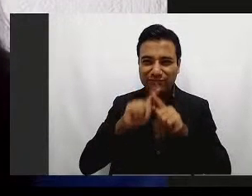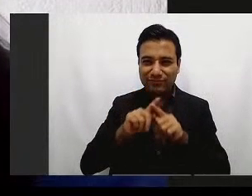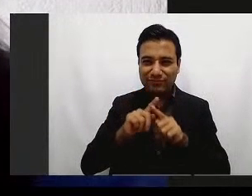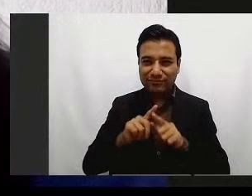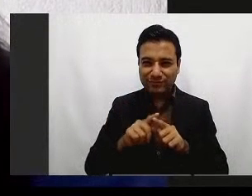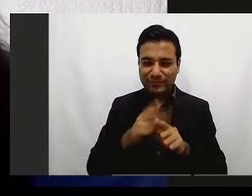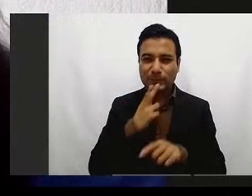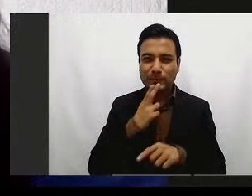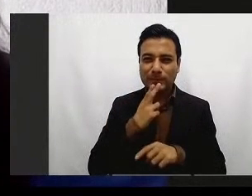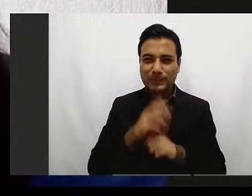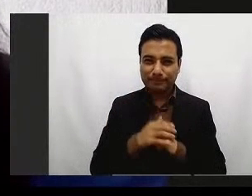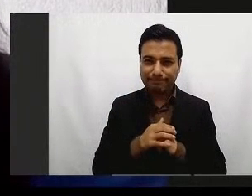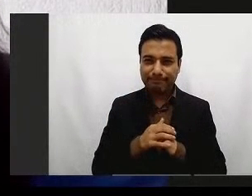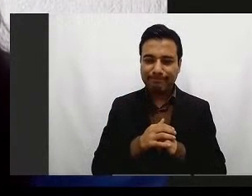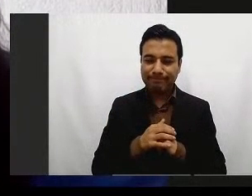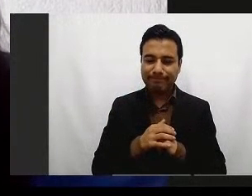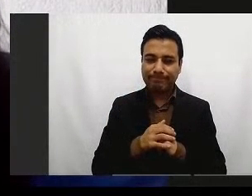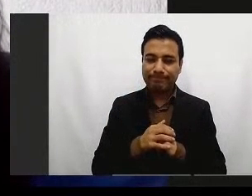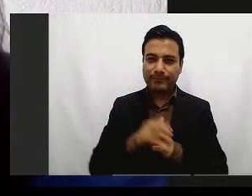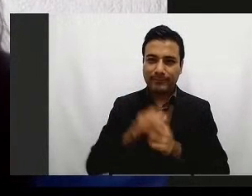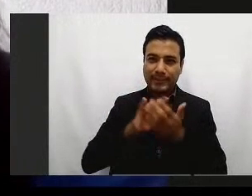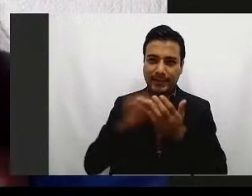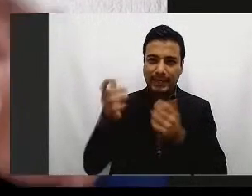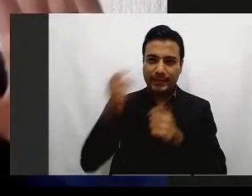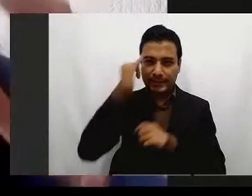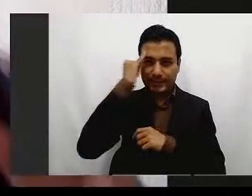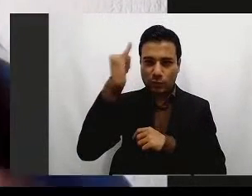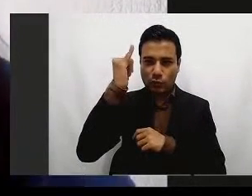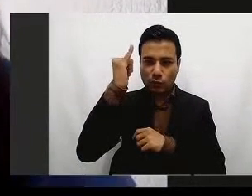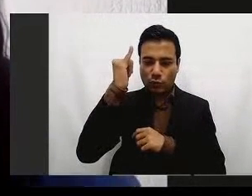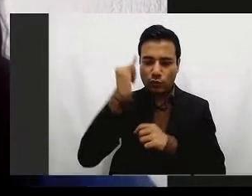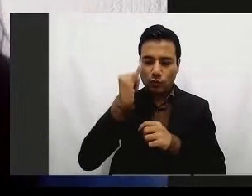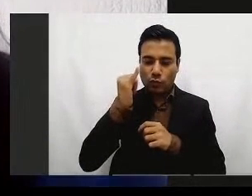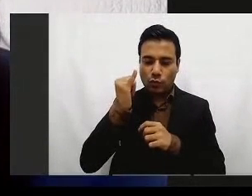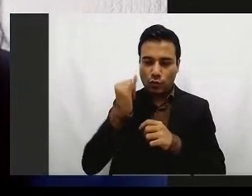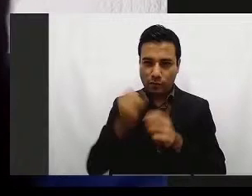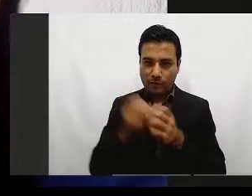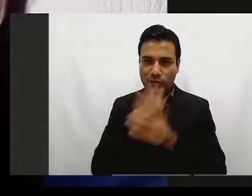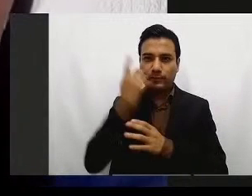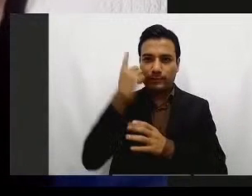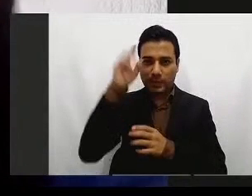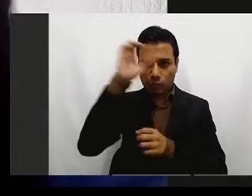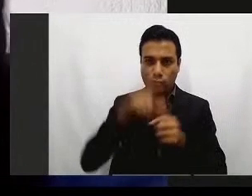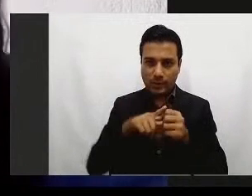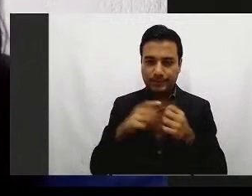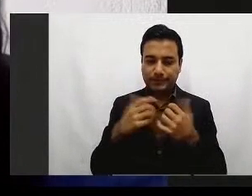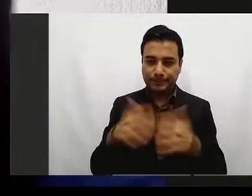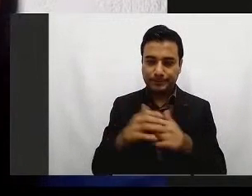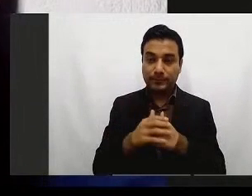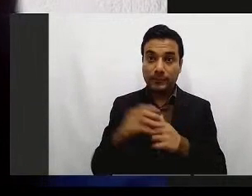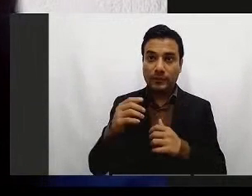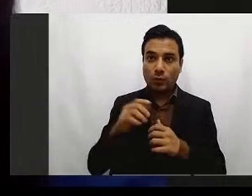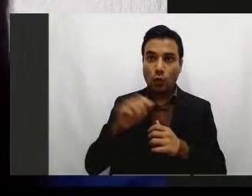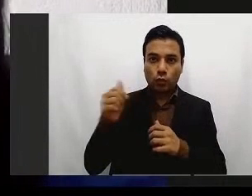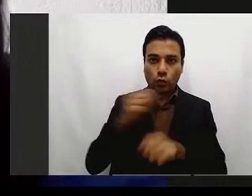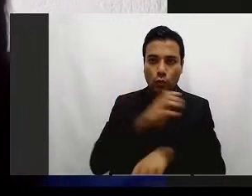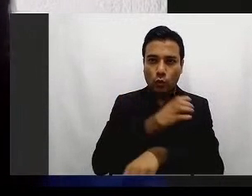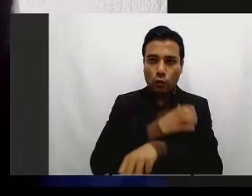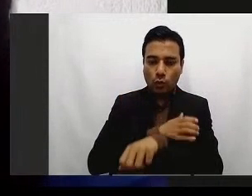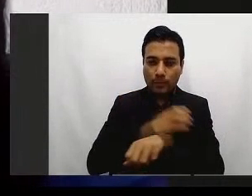que el mismo Innovación para Cultura se nos había dado y en ese sentido podíamos ver lo que nuestros otros compañeros también